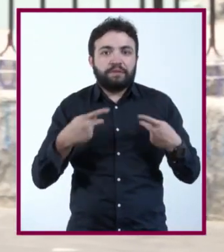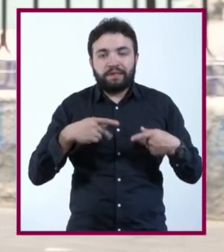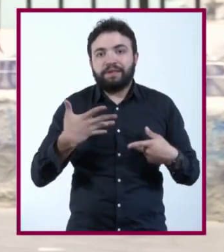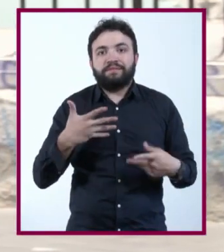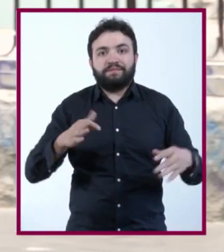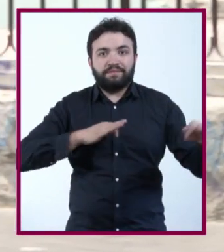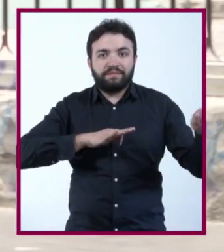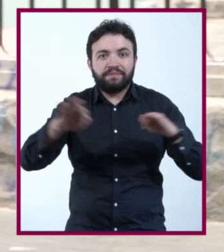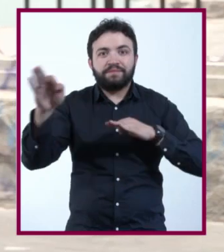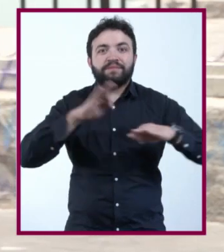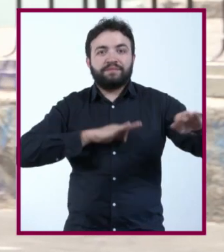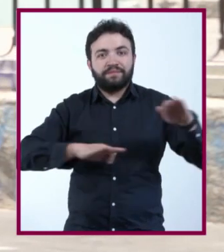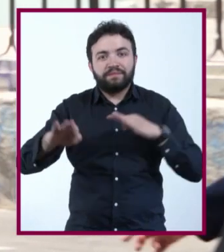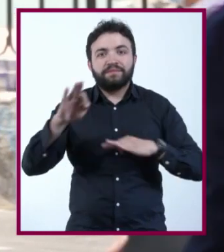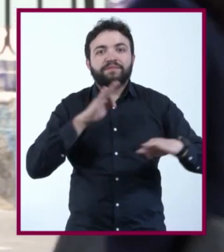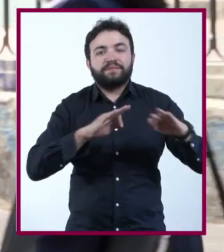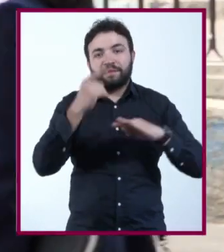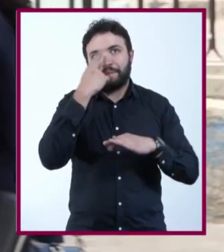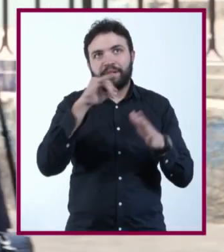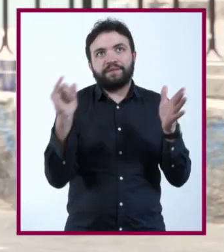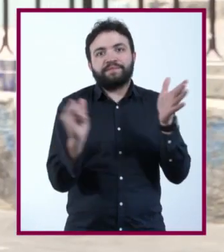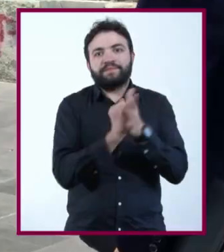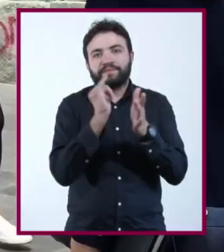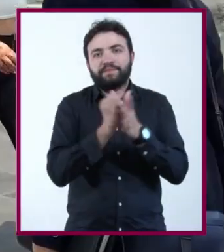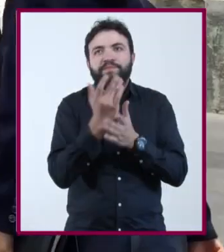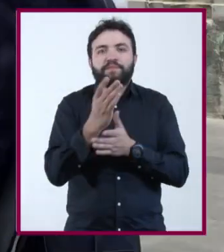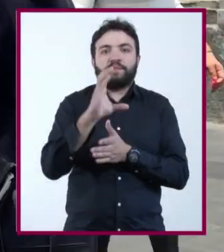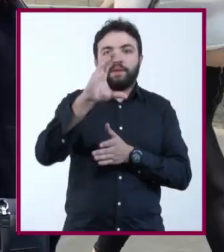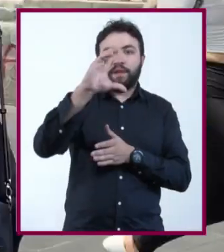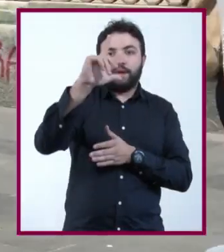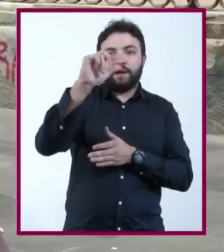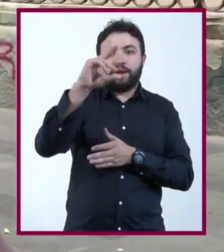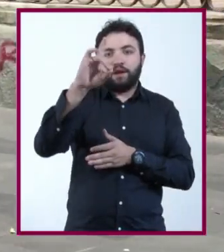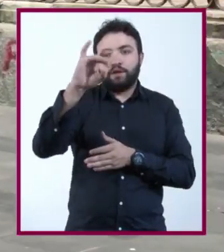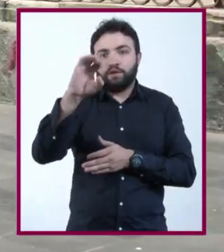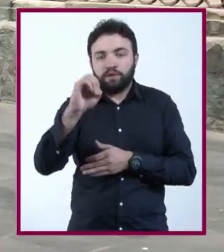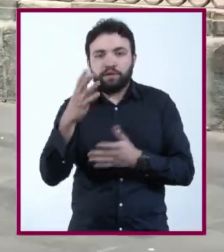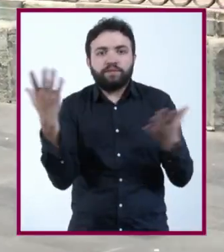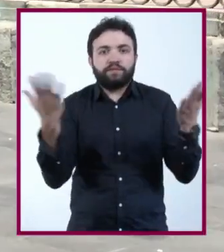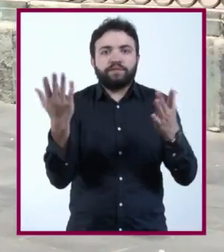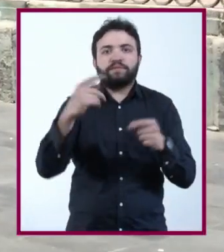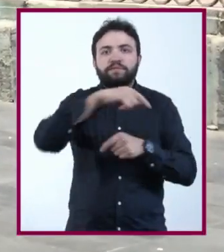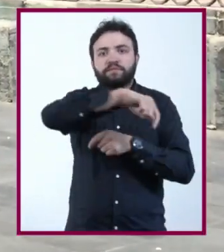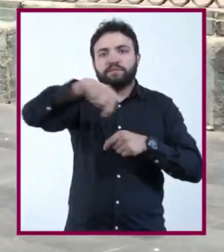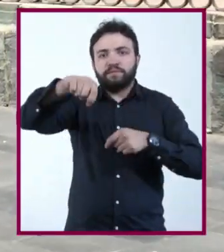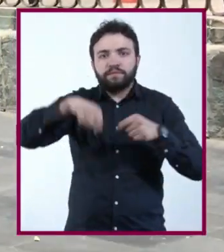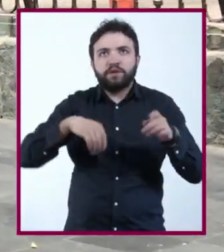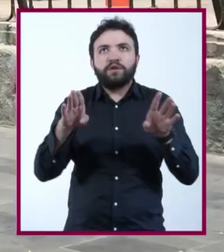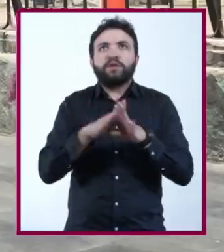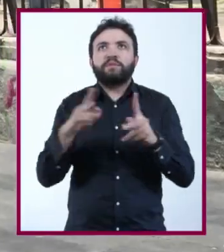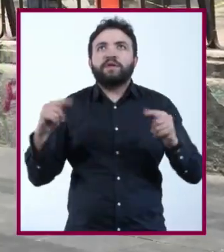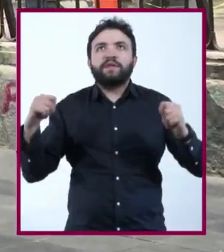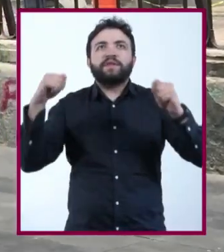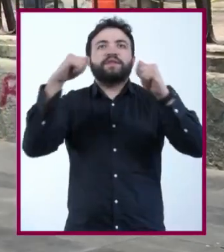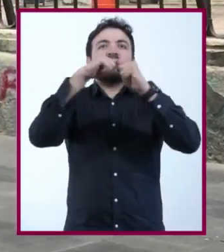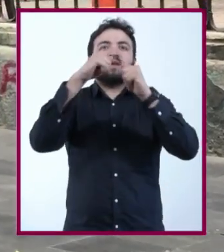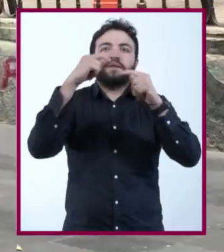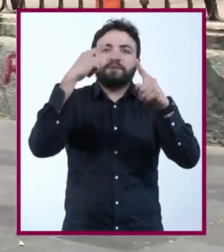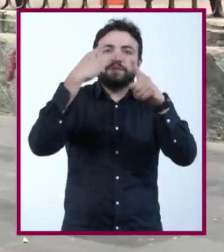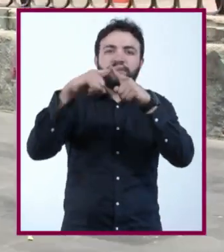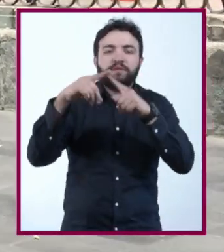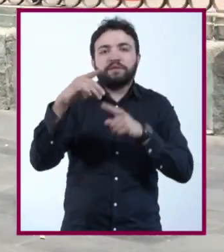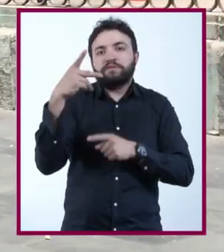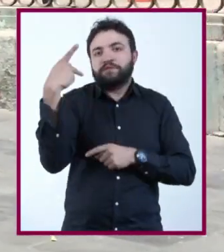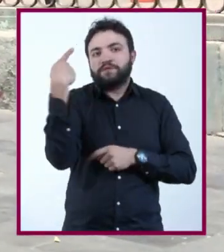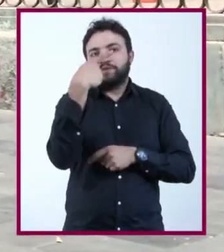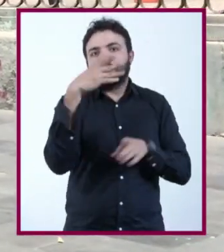estuvo involucrada en la construcción de la catedral. Claudio de Arciniega fue quien la trazó, según un trazo renacentista, típico de